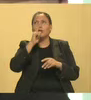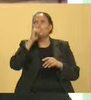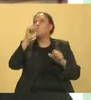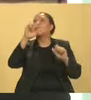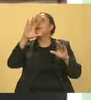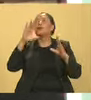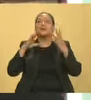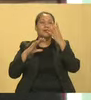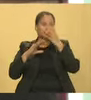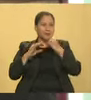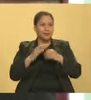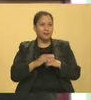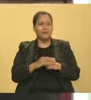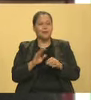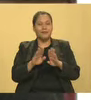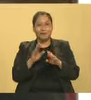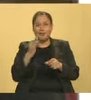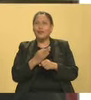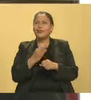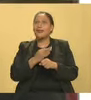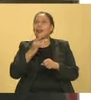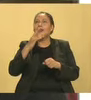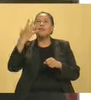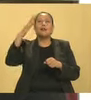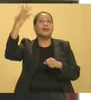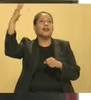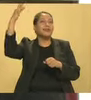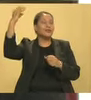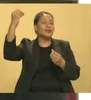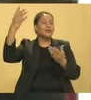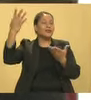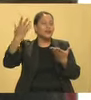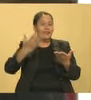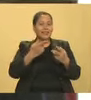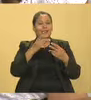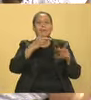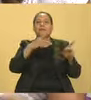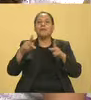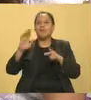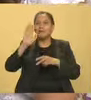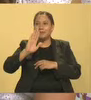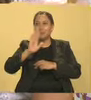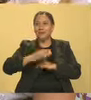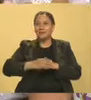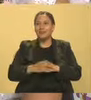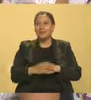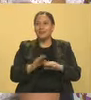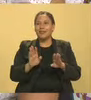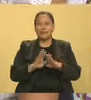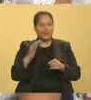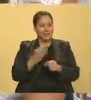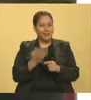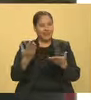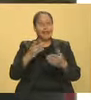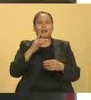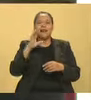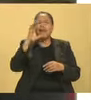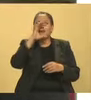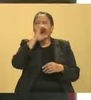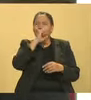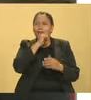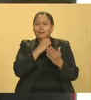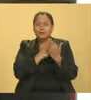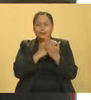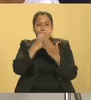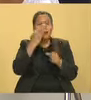iluminación hermosa que tenemos. Parece que llegó el sol, ¿no? Parece que ya llegó la playa. A nuestro estudio. Ya subió la temperatura y no es